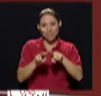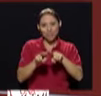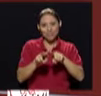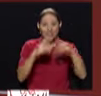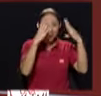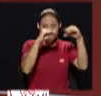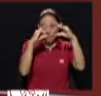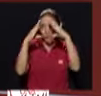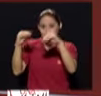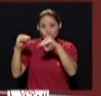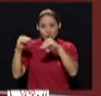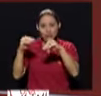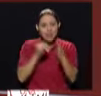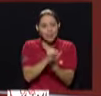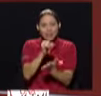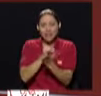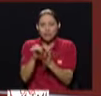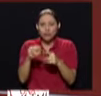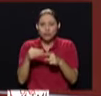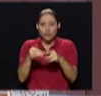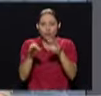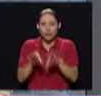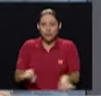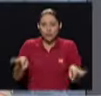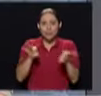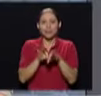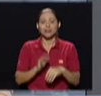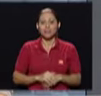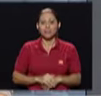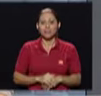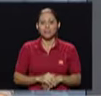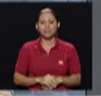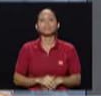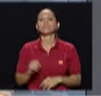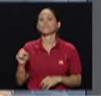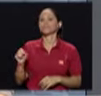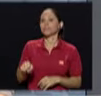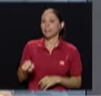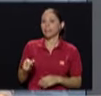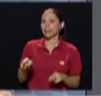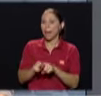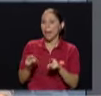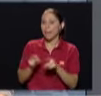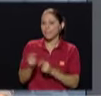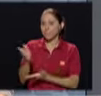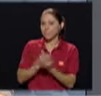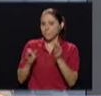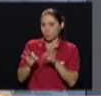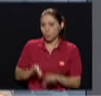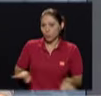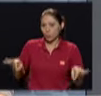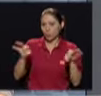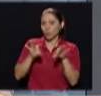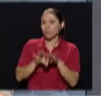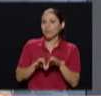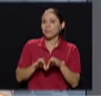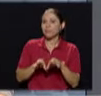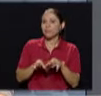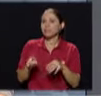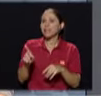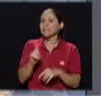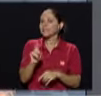información y estas investigaciones son fundamentales. Y quizás algo muy importante es que se va perdiendo